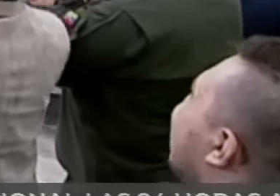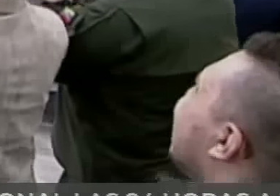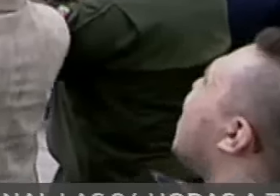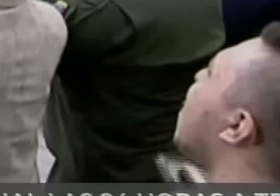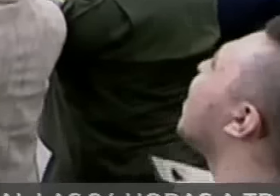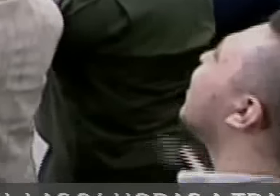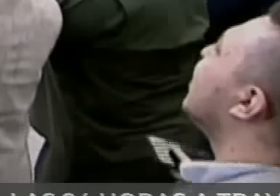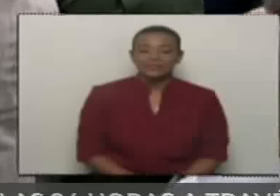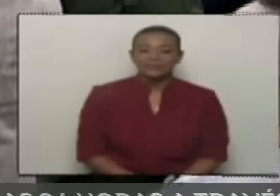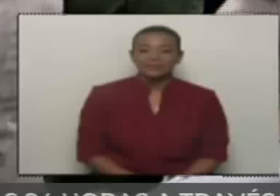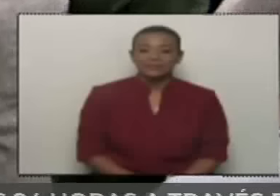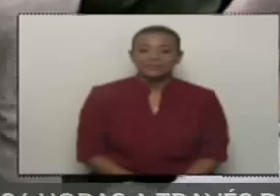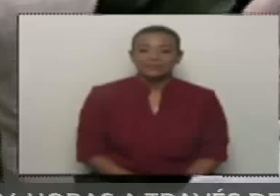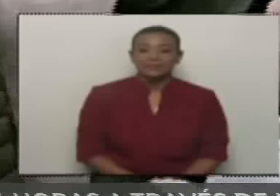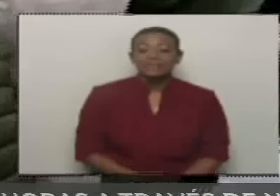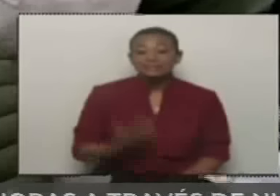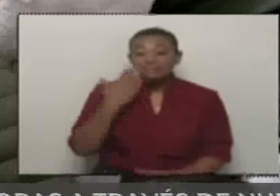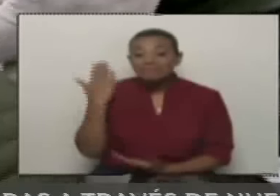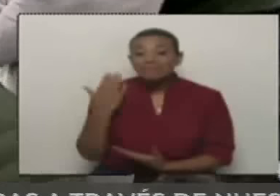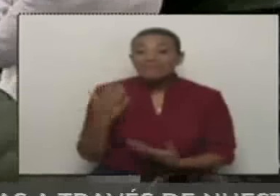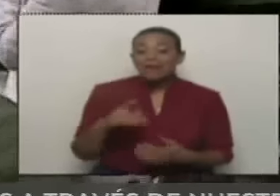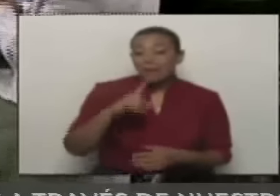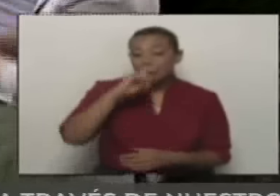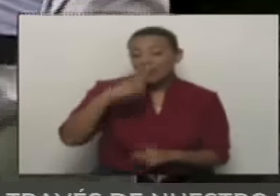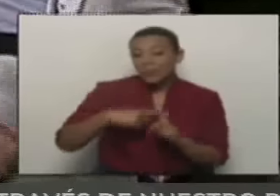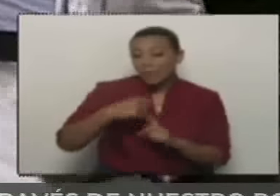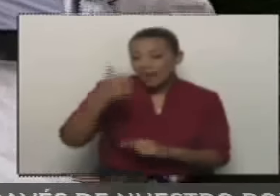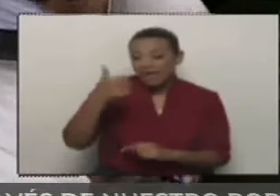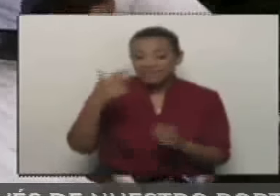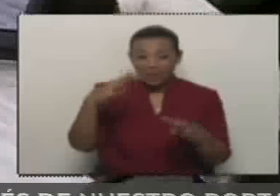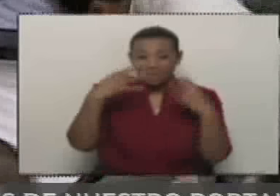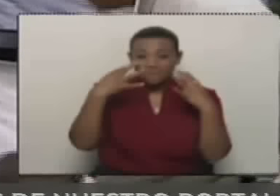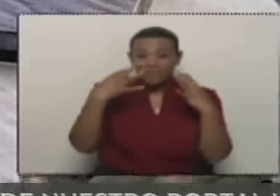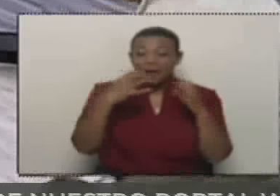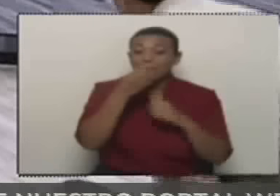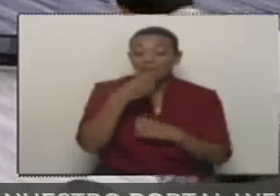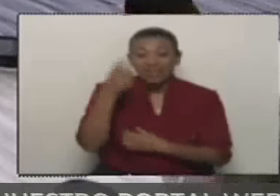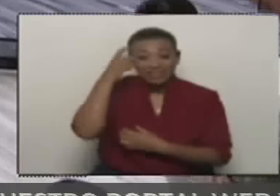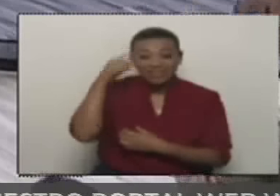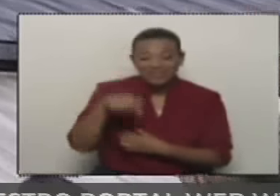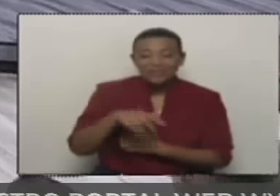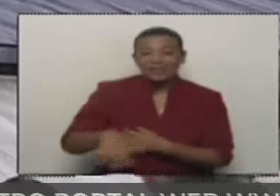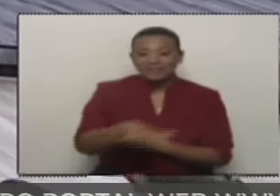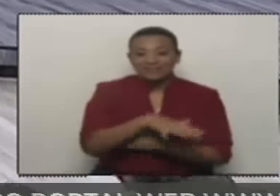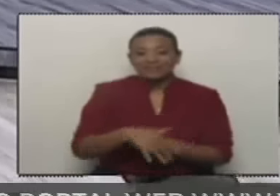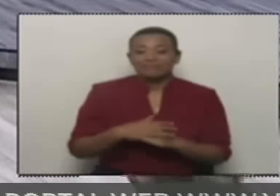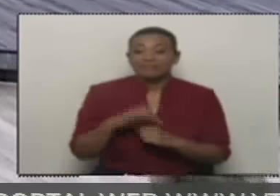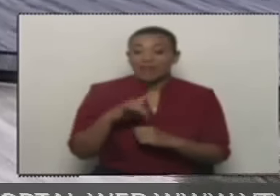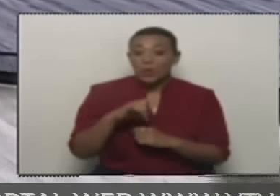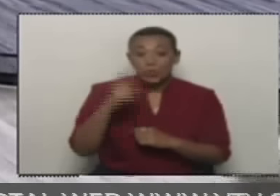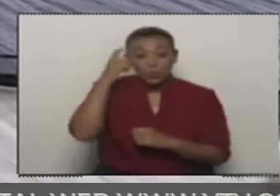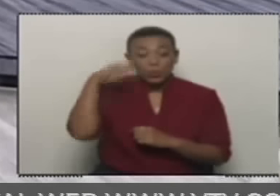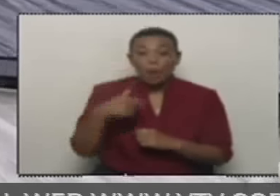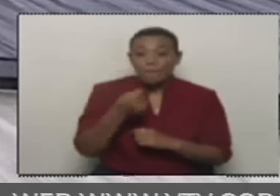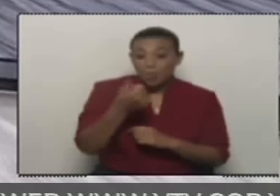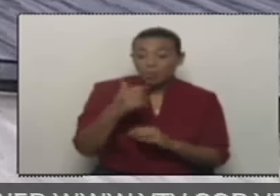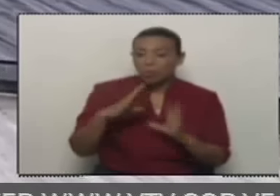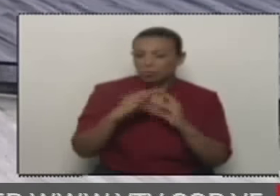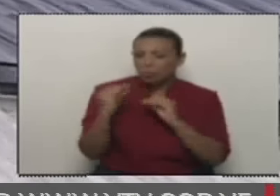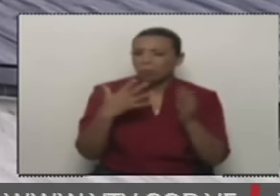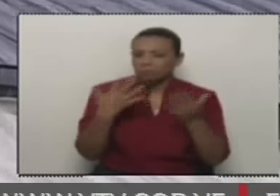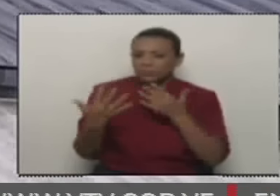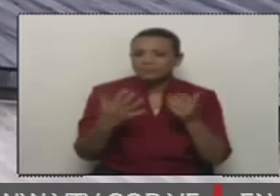Mi saludo pues a toda Venezuela. Este programa que va a estar bonito. Un poquito de todo.